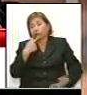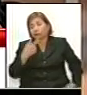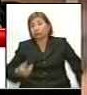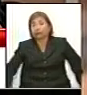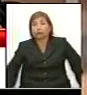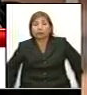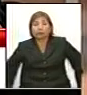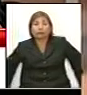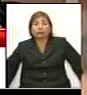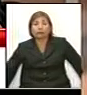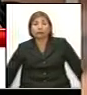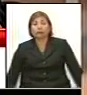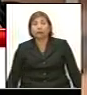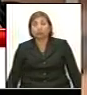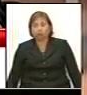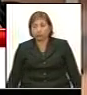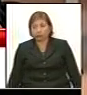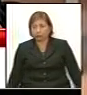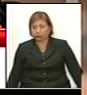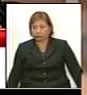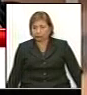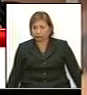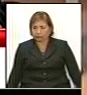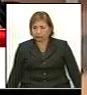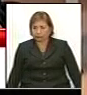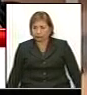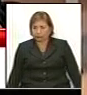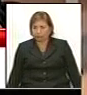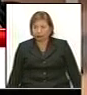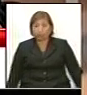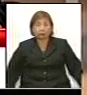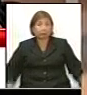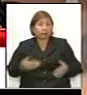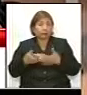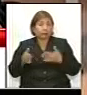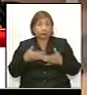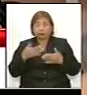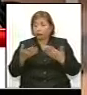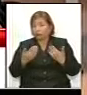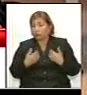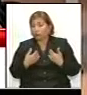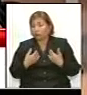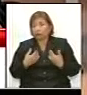si yo hubiera sido una persona con algún tipo de,